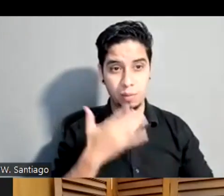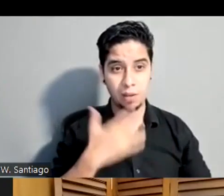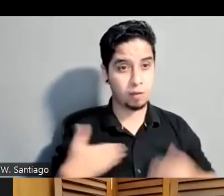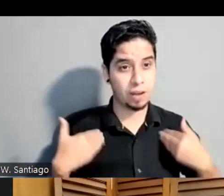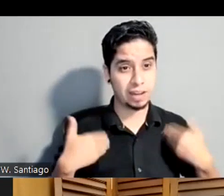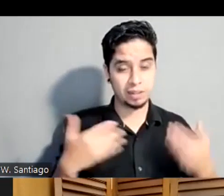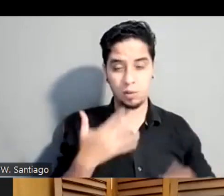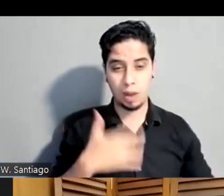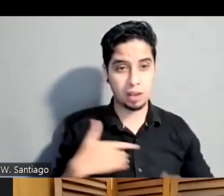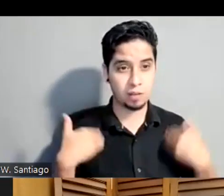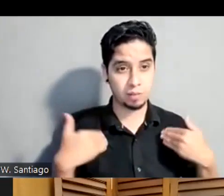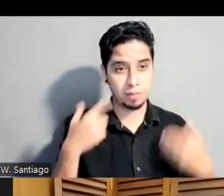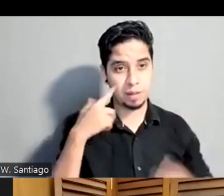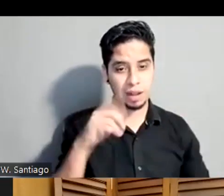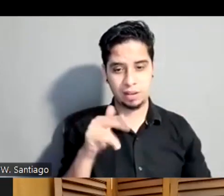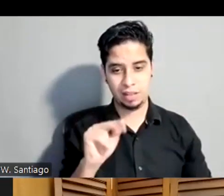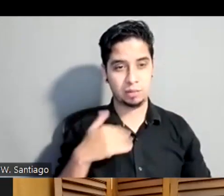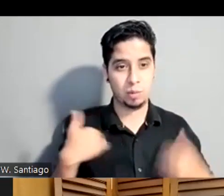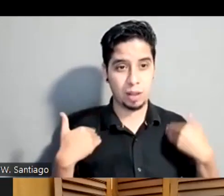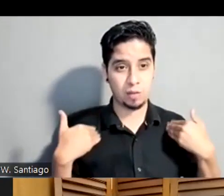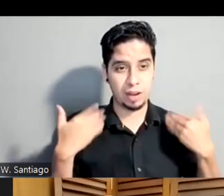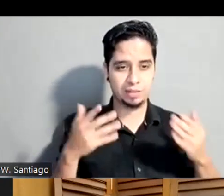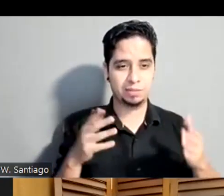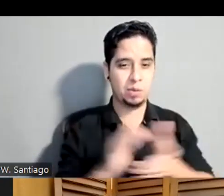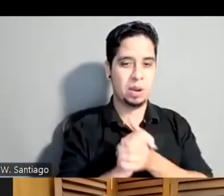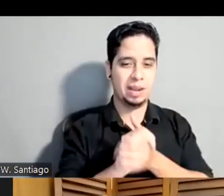cumpleaños feliz para Chena. ¡Wipi!